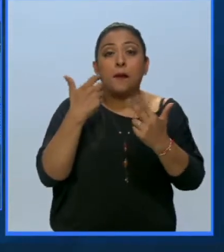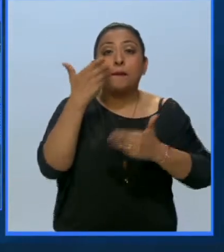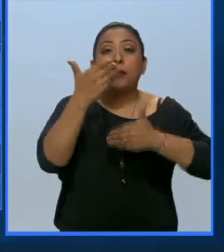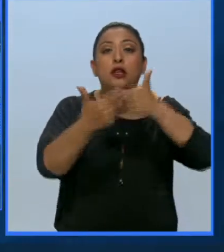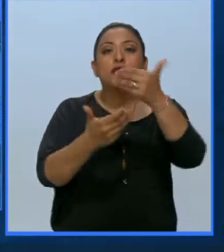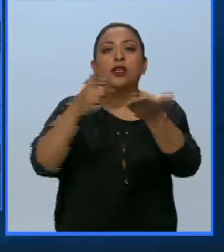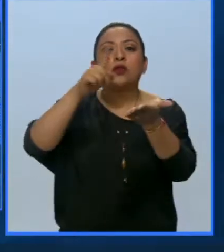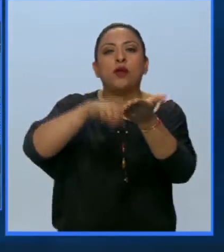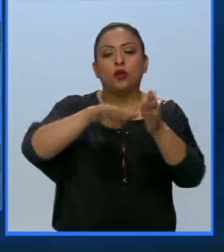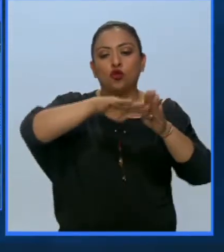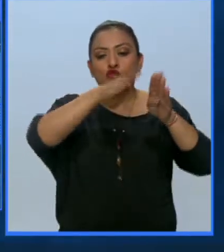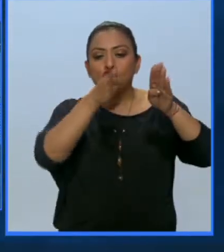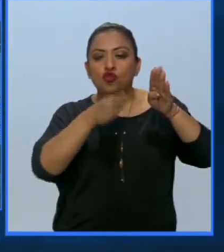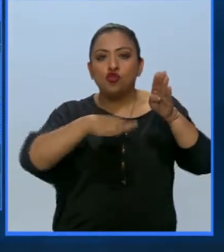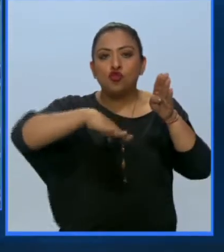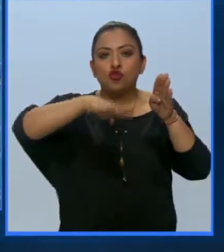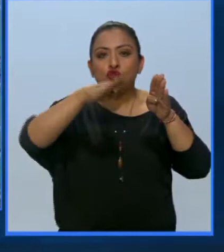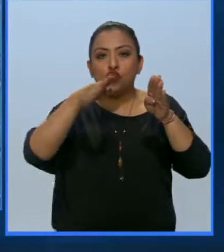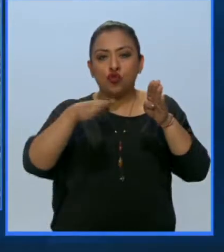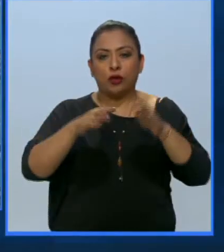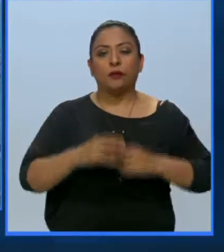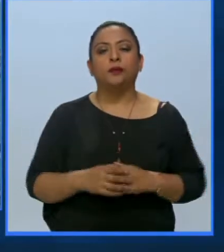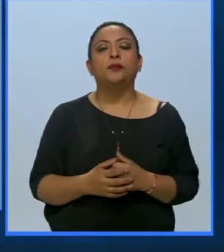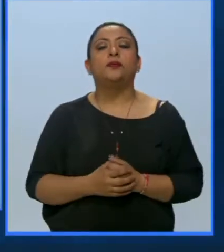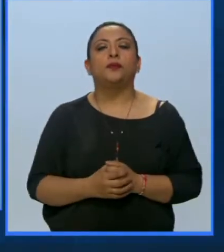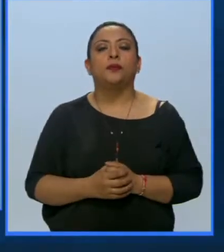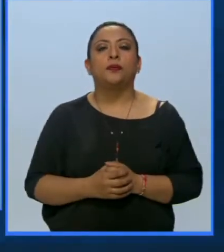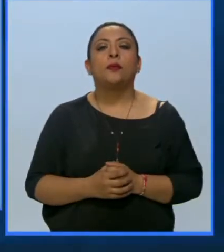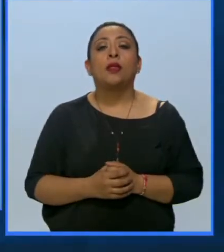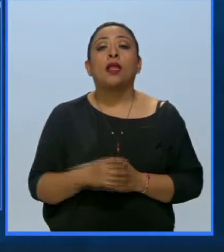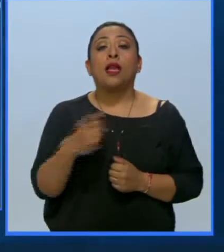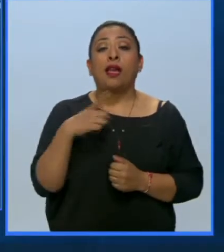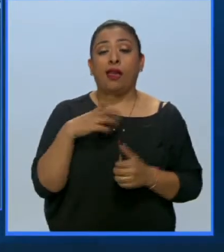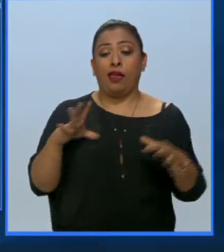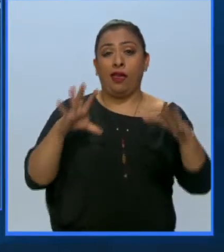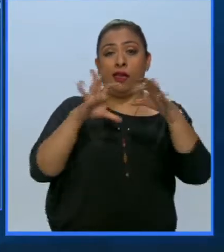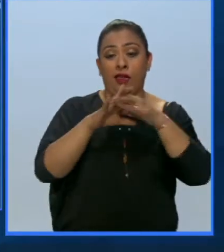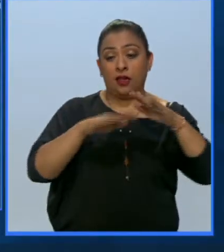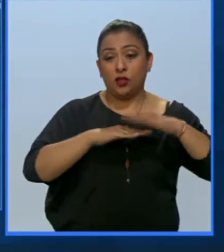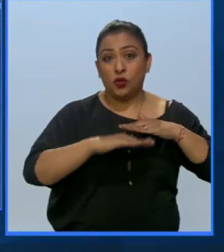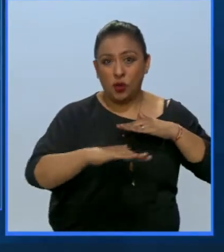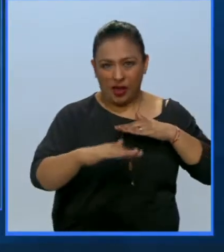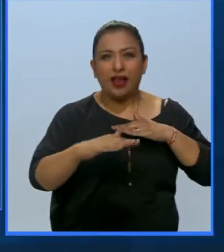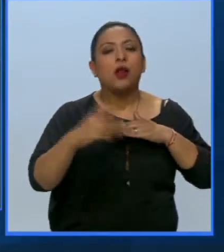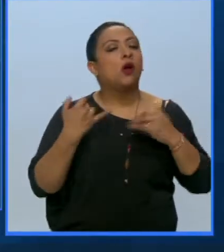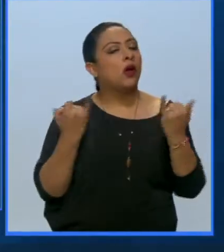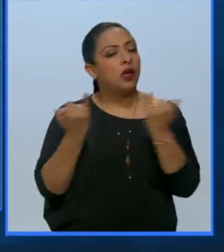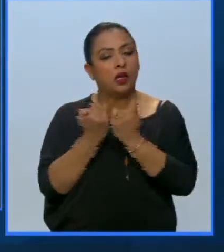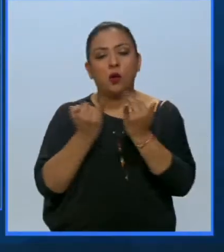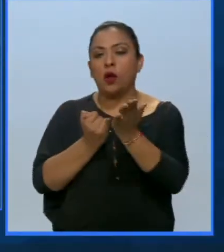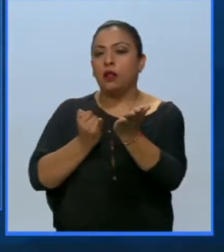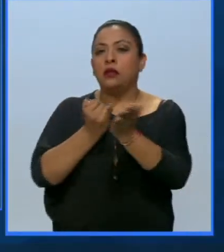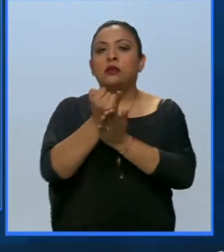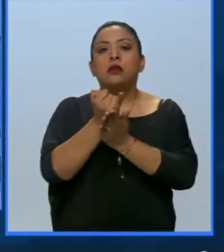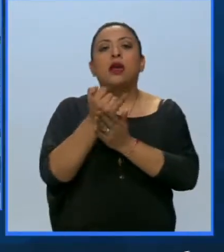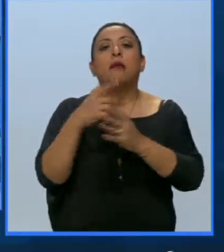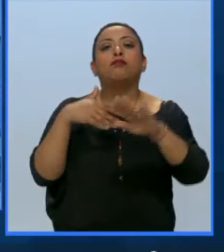las ondas sísmicas que luego se propagan. La composición del suelo también determinará los daños ante un